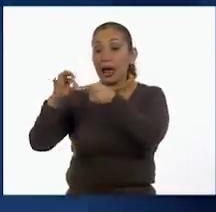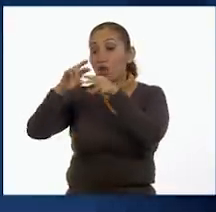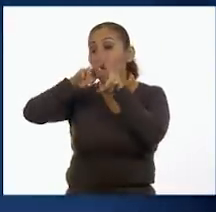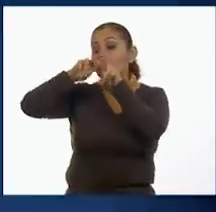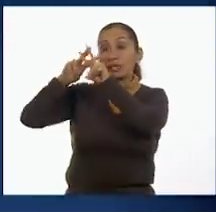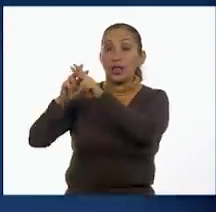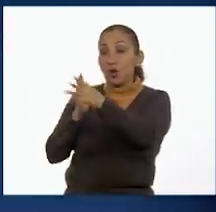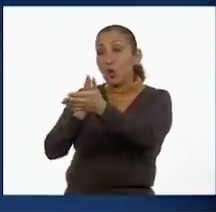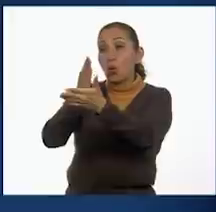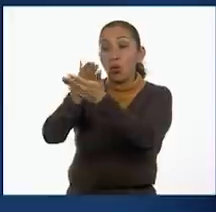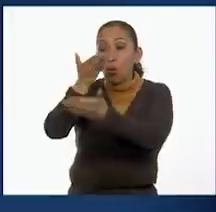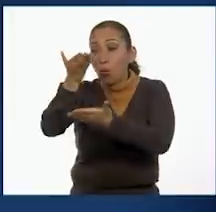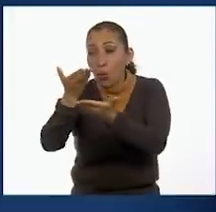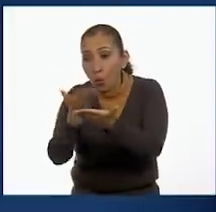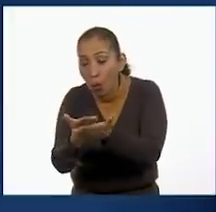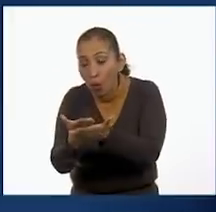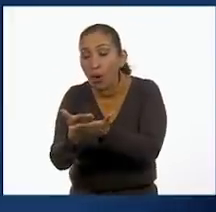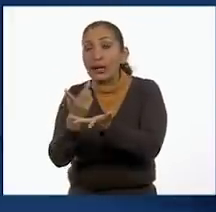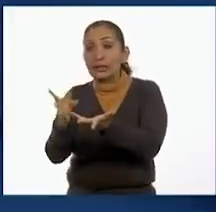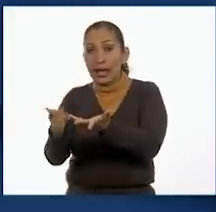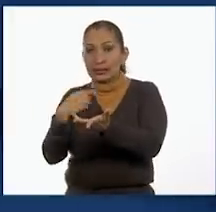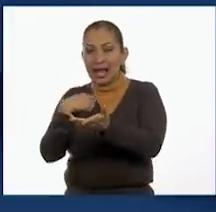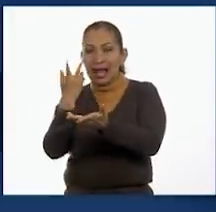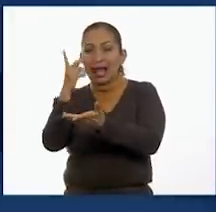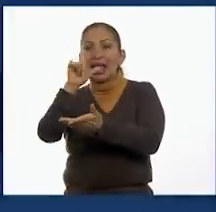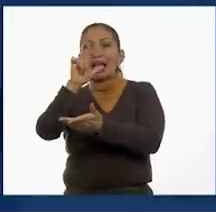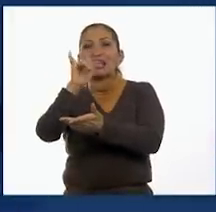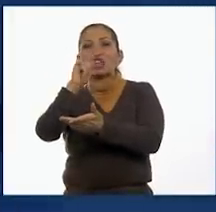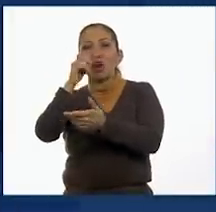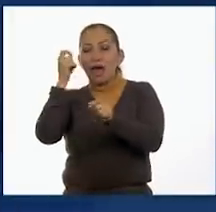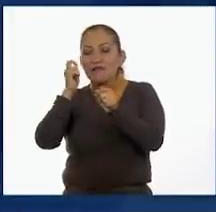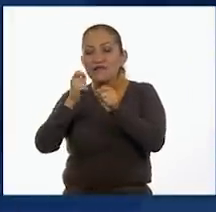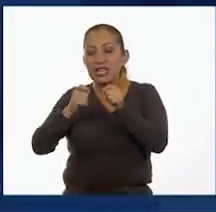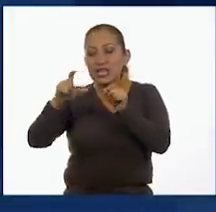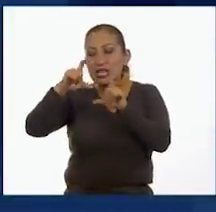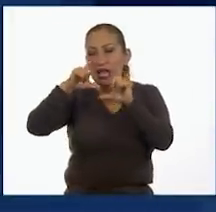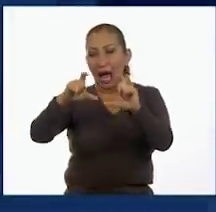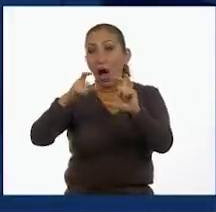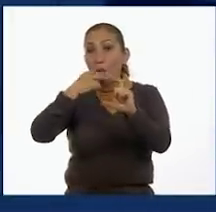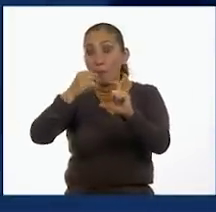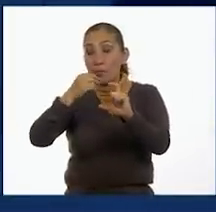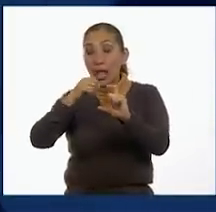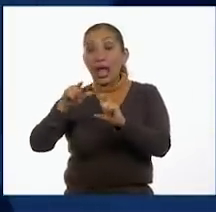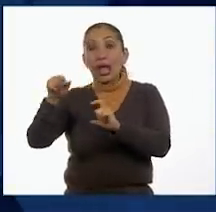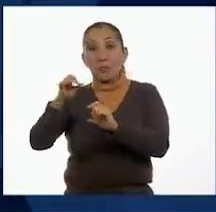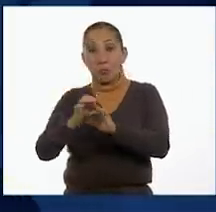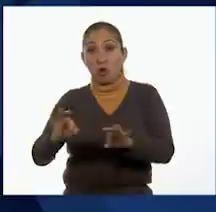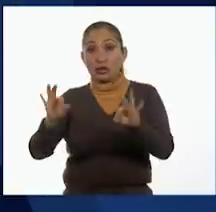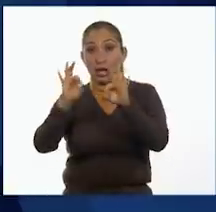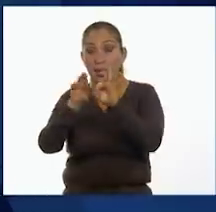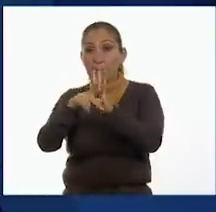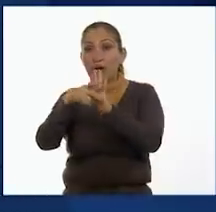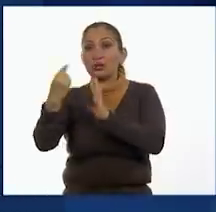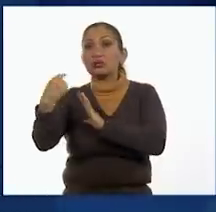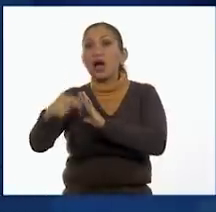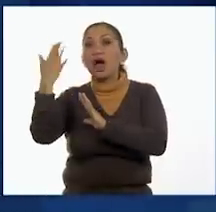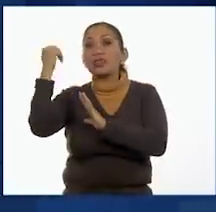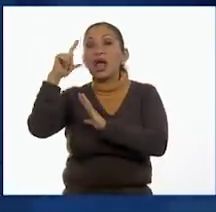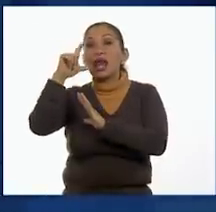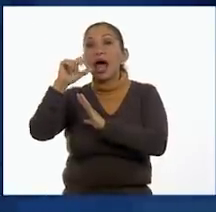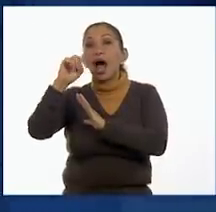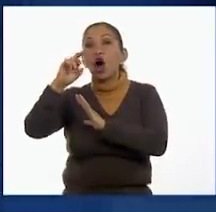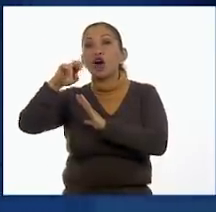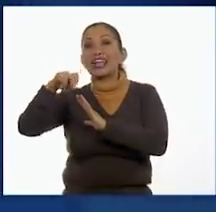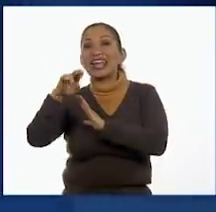estrella llegamos a ofrecerle nuestros dones, y es una litografía de Santiago Hernández, un caricaturista muy importante de un periódico que se llamaba La